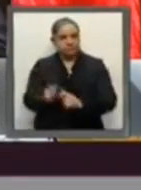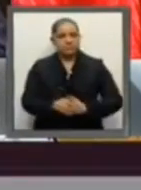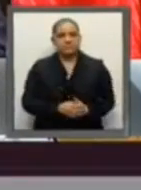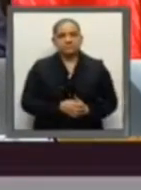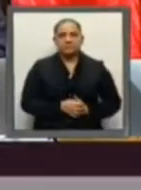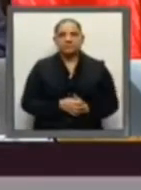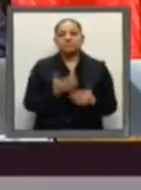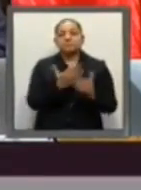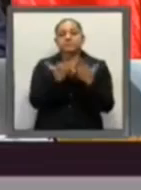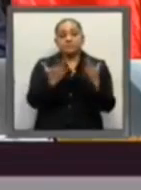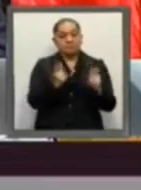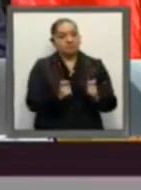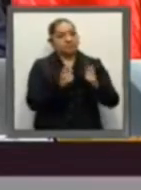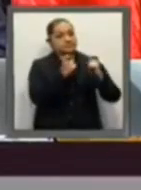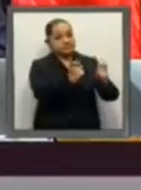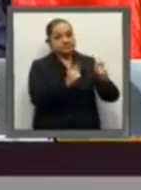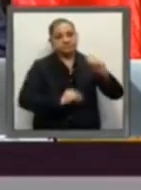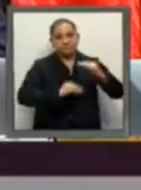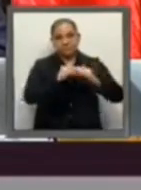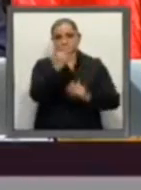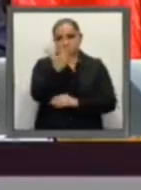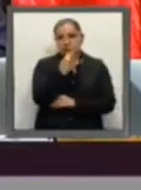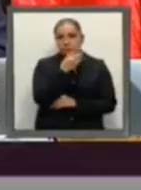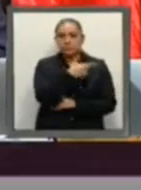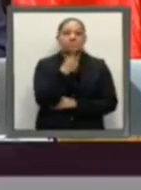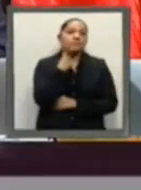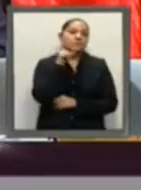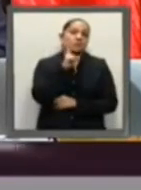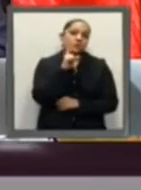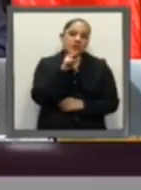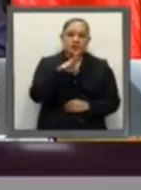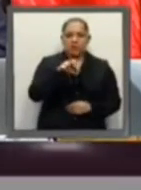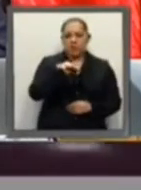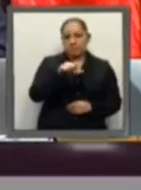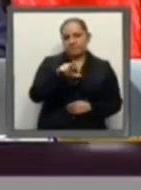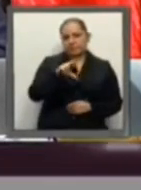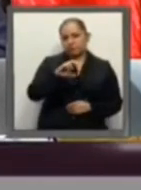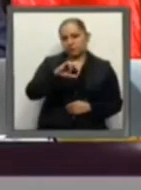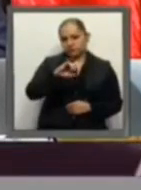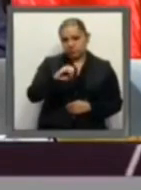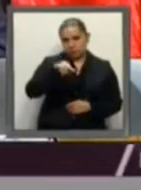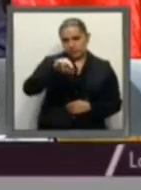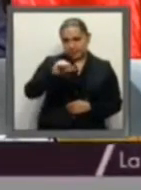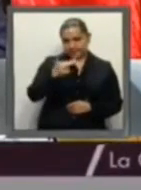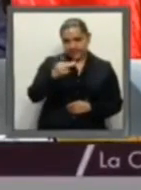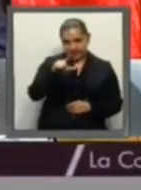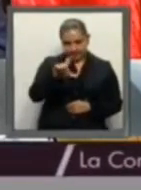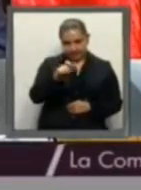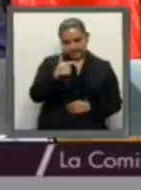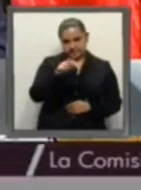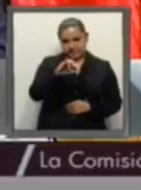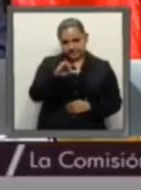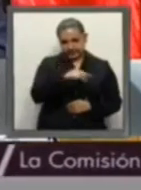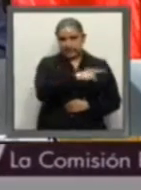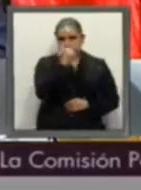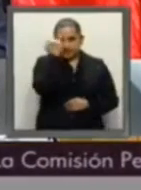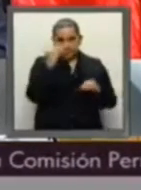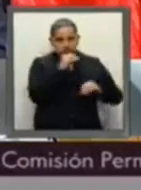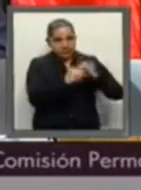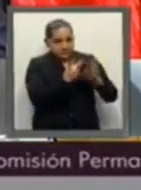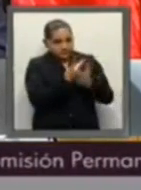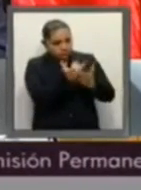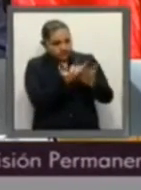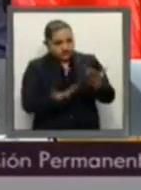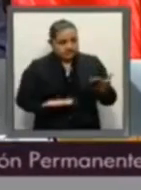palabra hasta por cinco minutos la diputada norma rocío nahle garcía para presentar la iniciativa con proyecto de decreto que reforma y